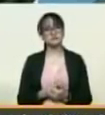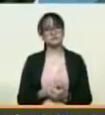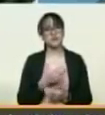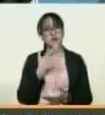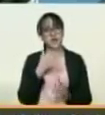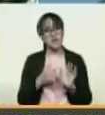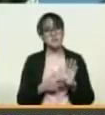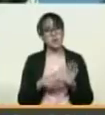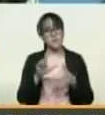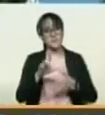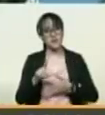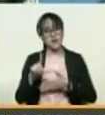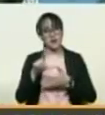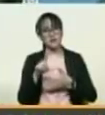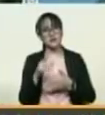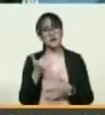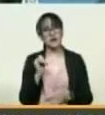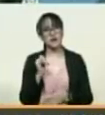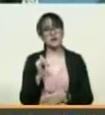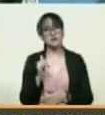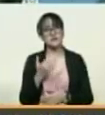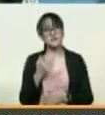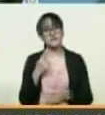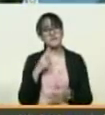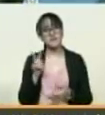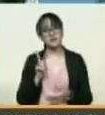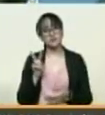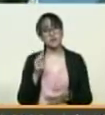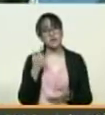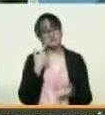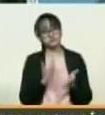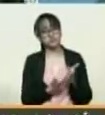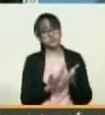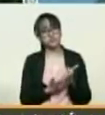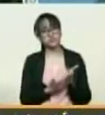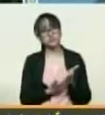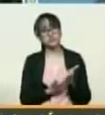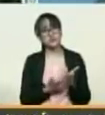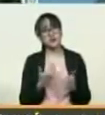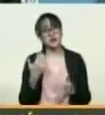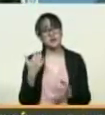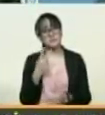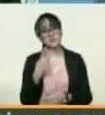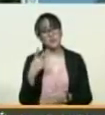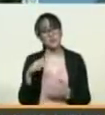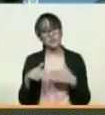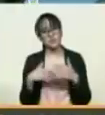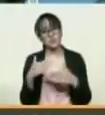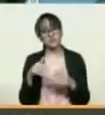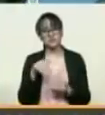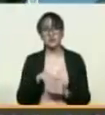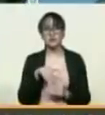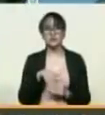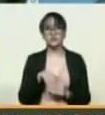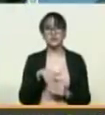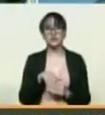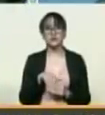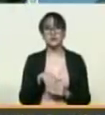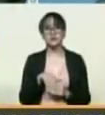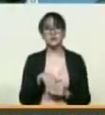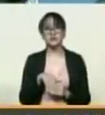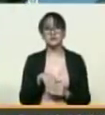pero Venezuela tal vez es el más palpable, porque se han realizado ya, si no me equivoco, 24 procesos electorales.